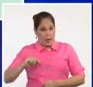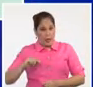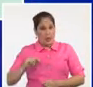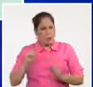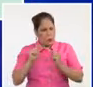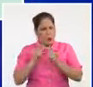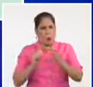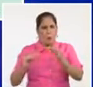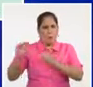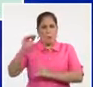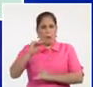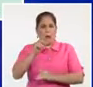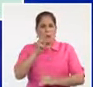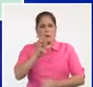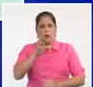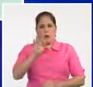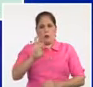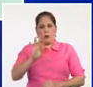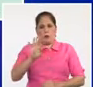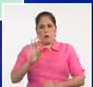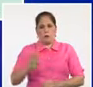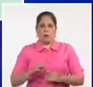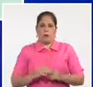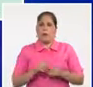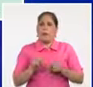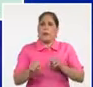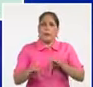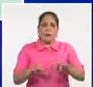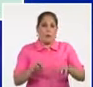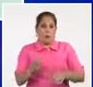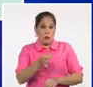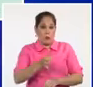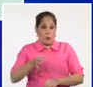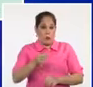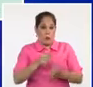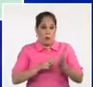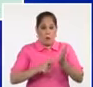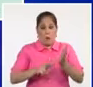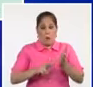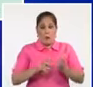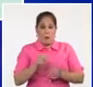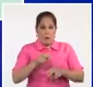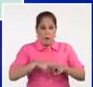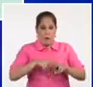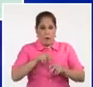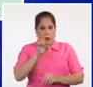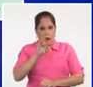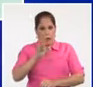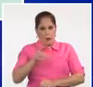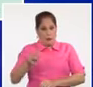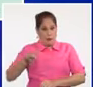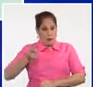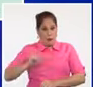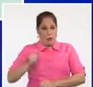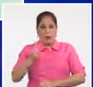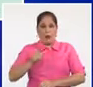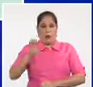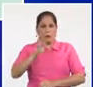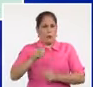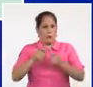superior, 384, y disperso en sus 15 municipios. La cifra mayor ayer en el municipio de 10 de octubre